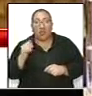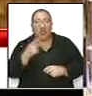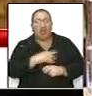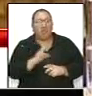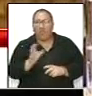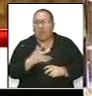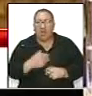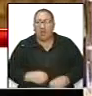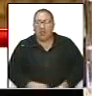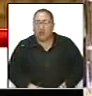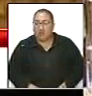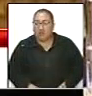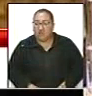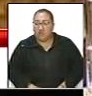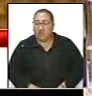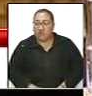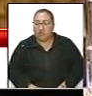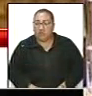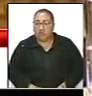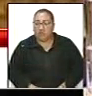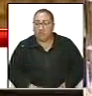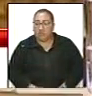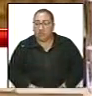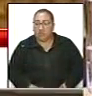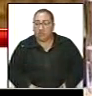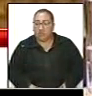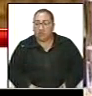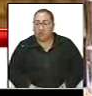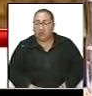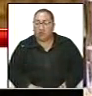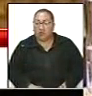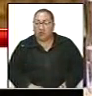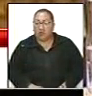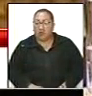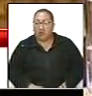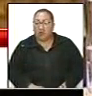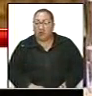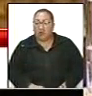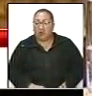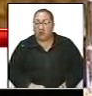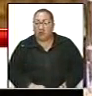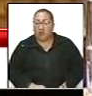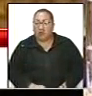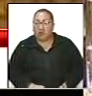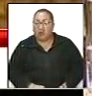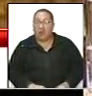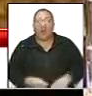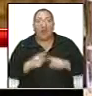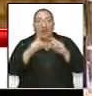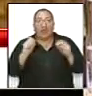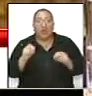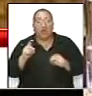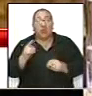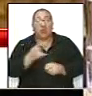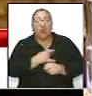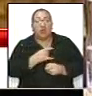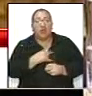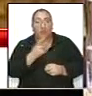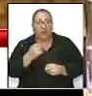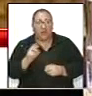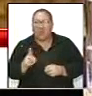digamos, títulos a profesionales peruanos. Felizmente le hemos identificado y estamos procediendo a su